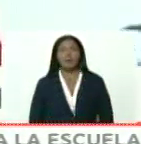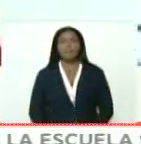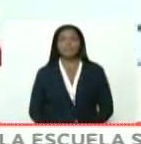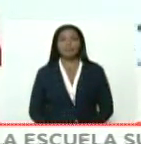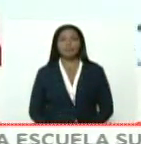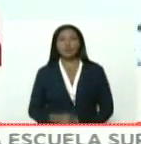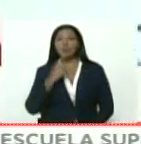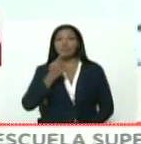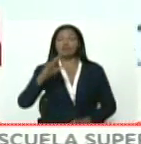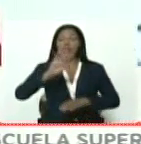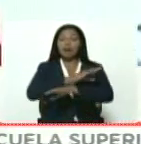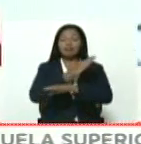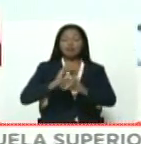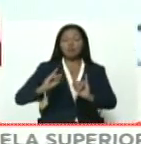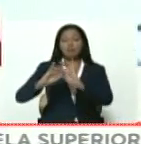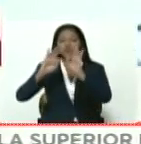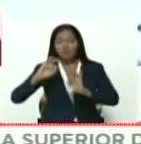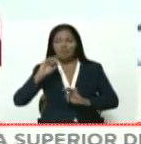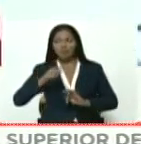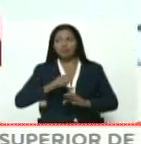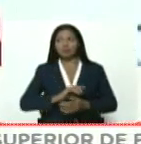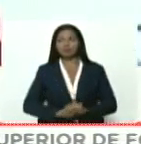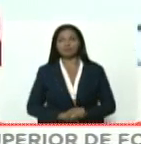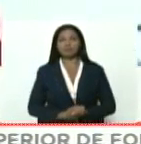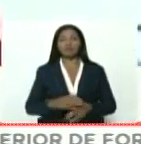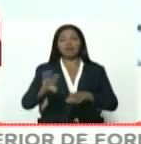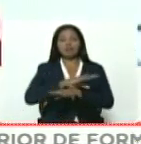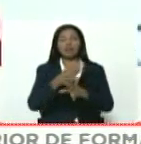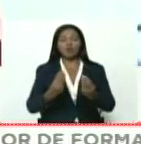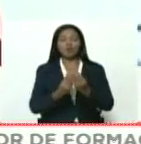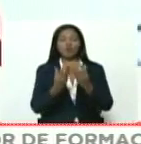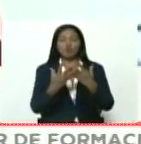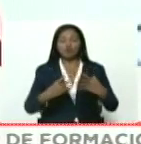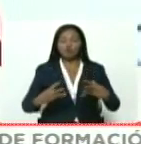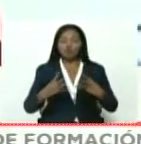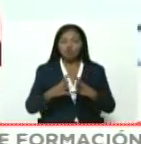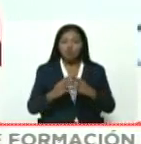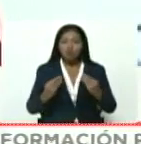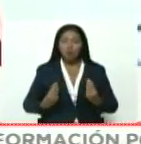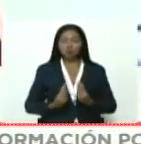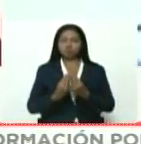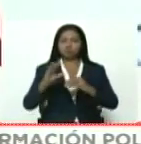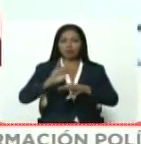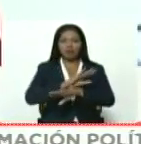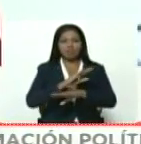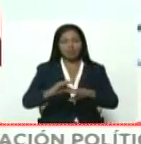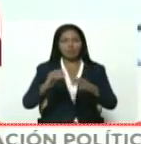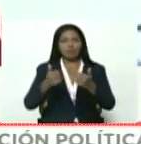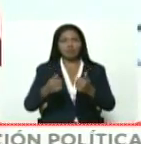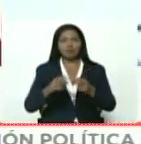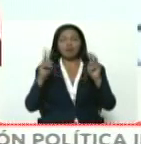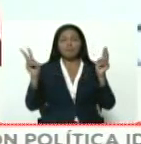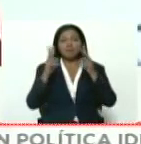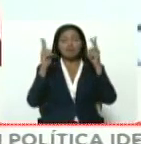Como dice la canción, ¿verdad? Que cantamos entre todos. Esa canción es bella. Viva